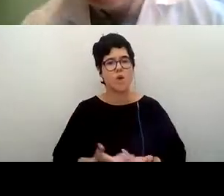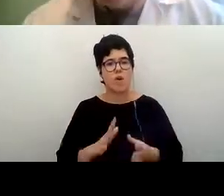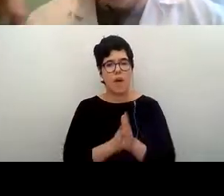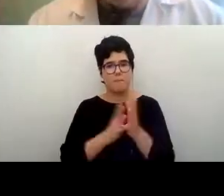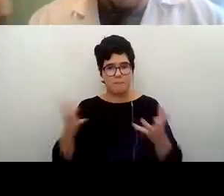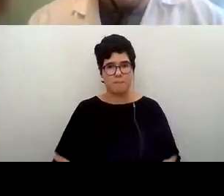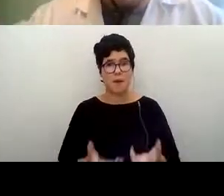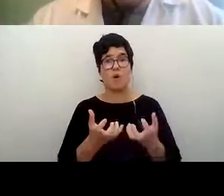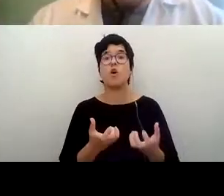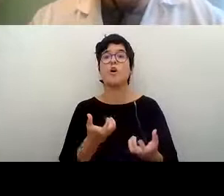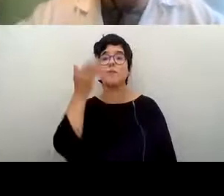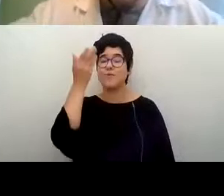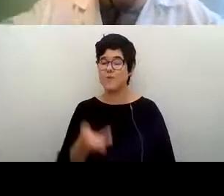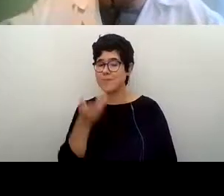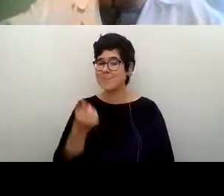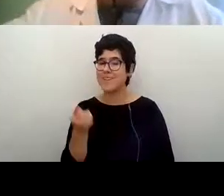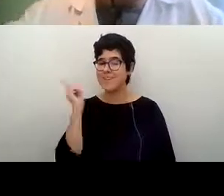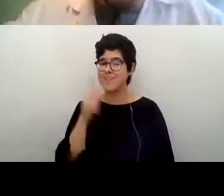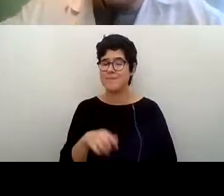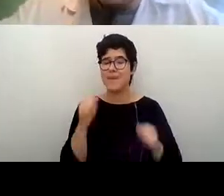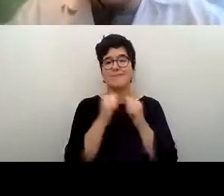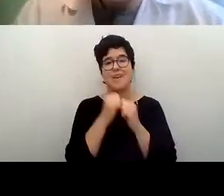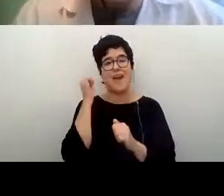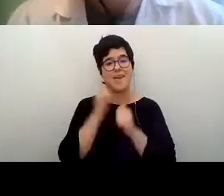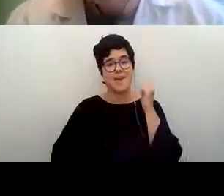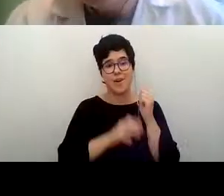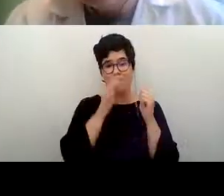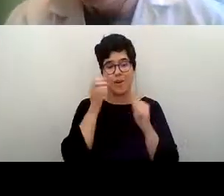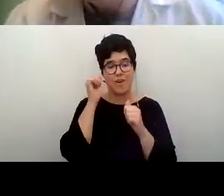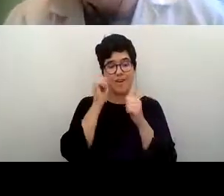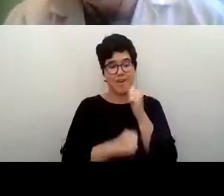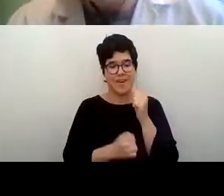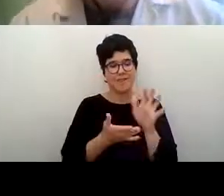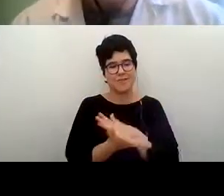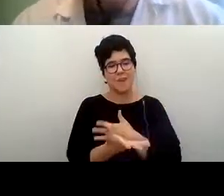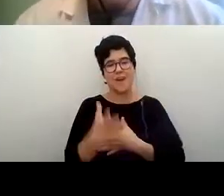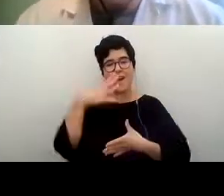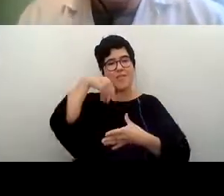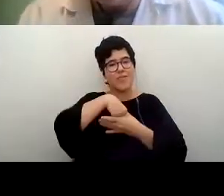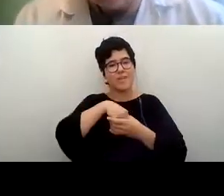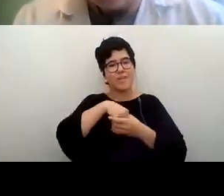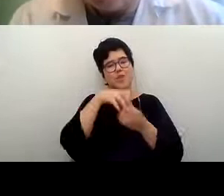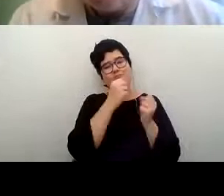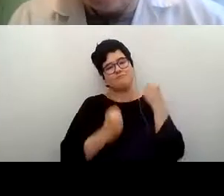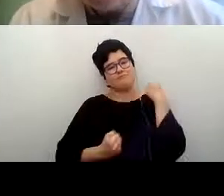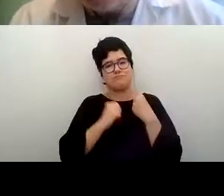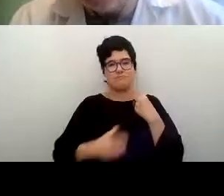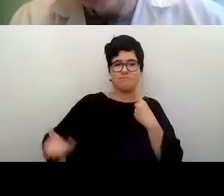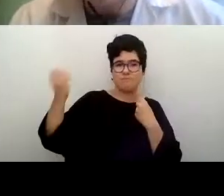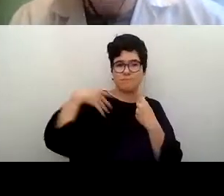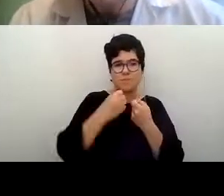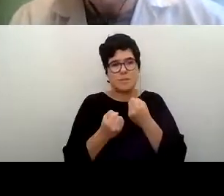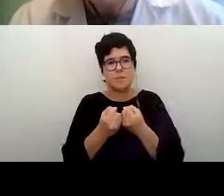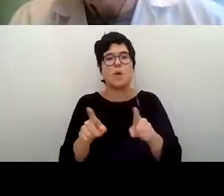será, como sabéis, el transportador dentro del glóbulo rojo, es el que transporta el oxígeno de los pulmones a los